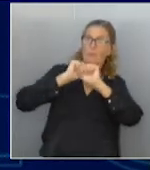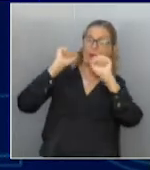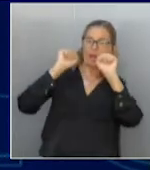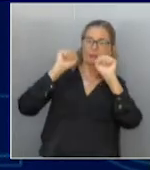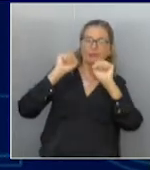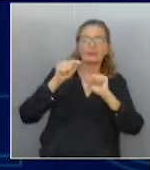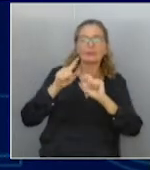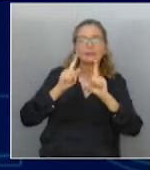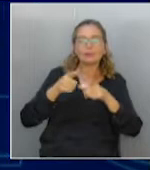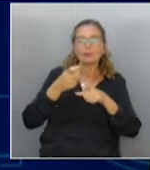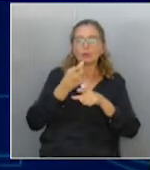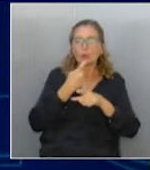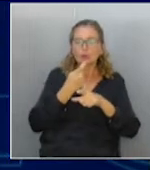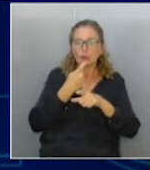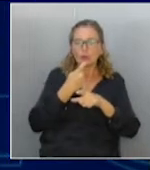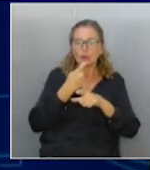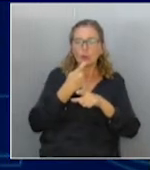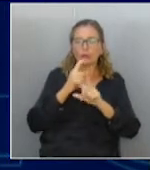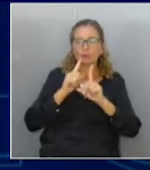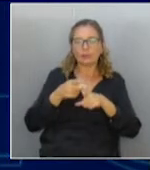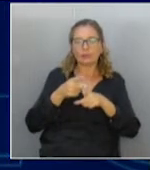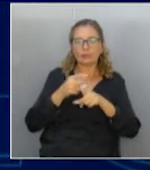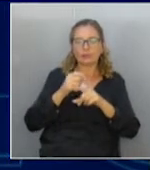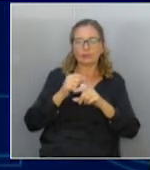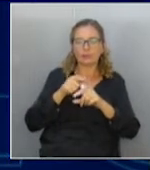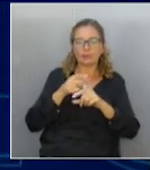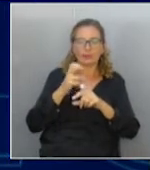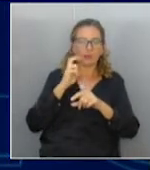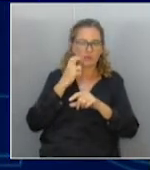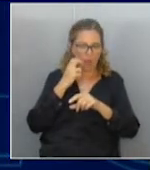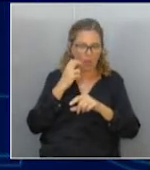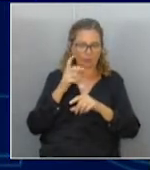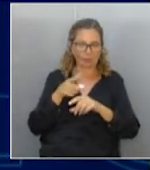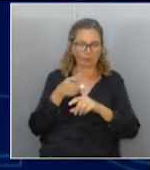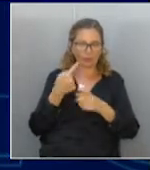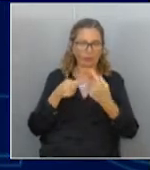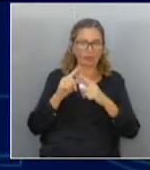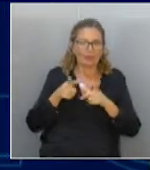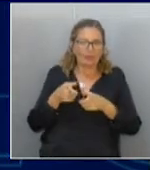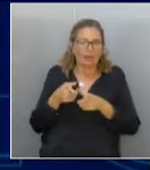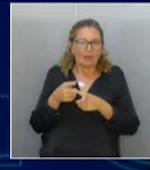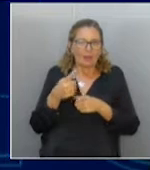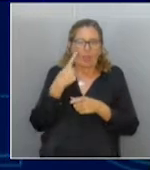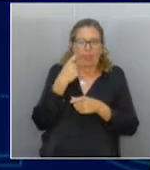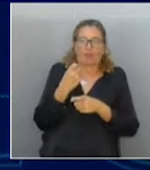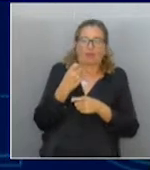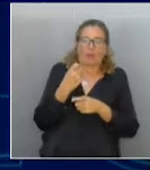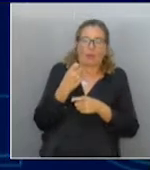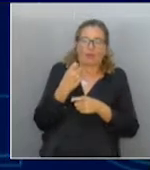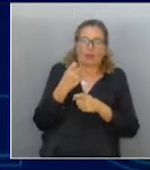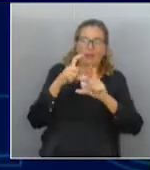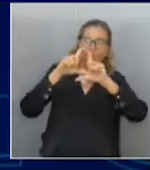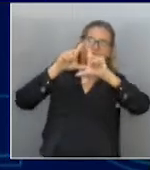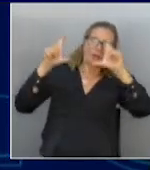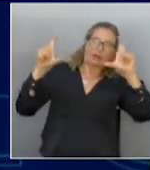y además con un rojo que rompe bien con ese violeta. Entonces, como era también como visualizándolo desde eso, desde un balcón,